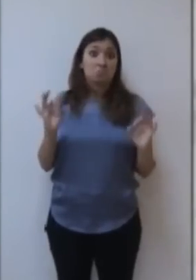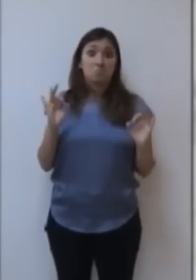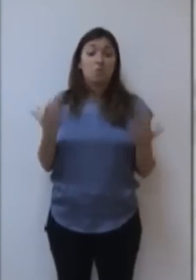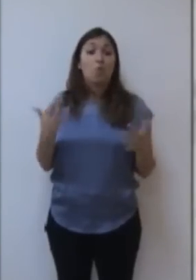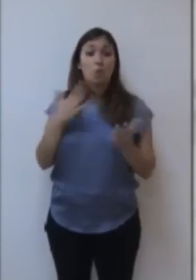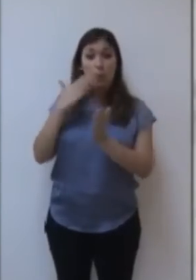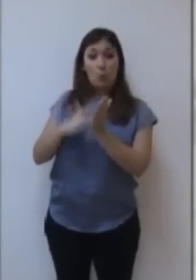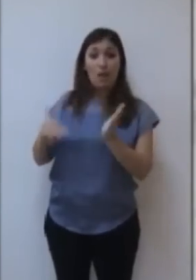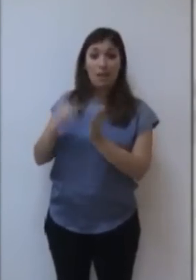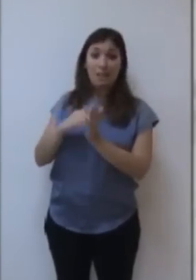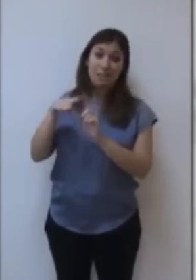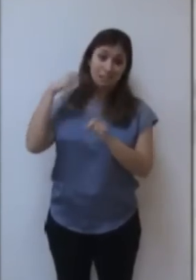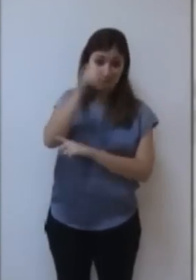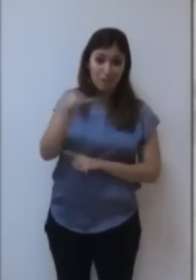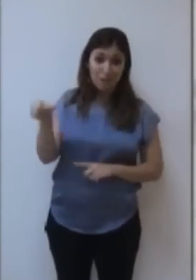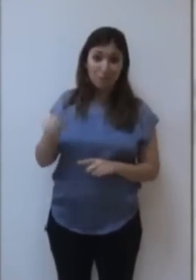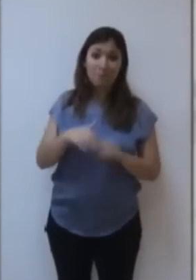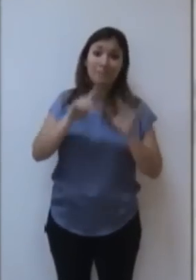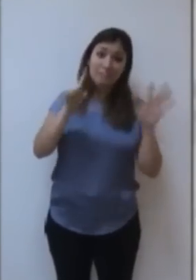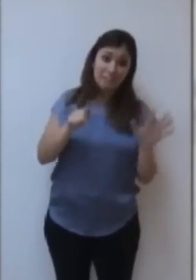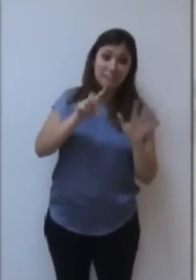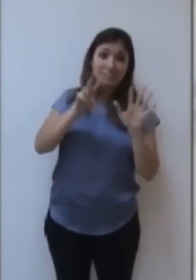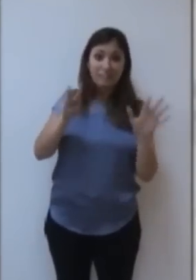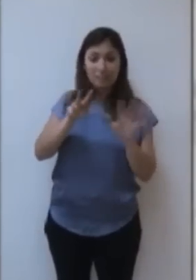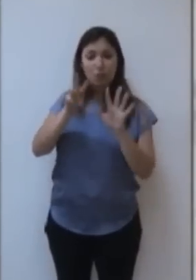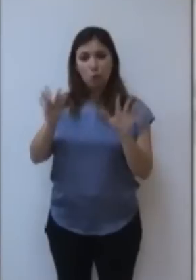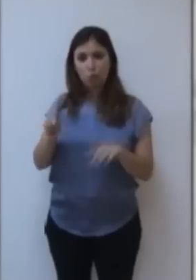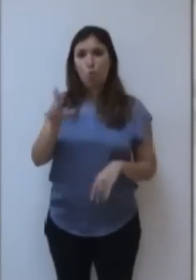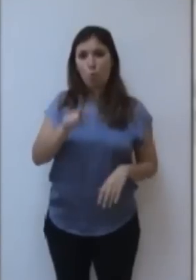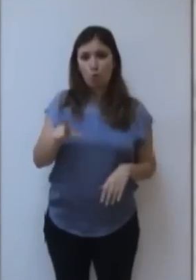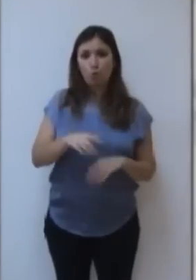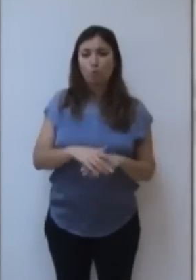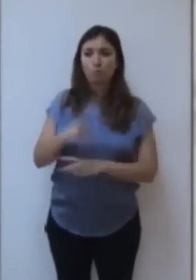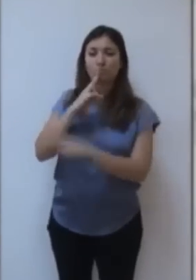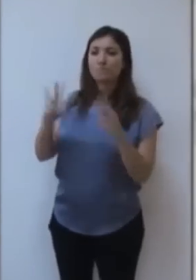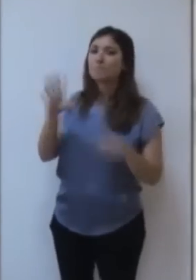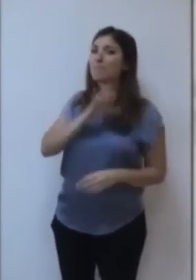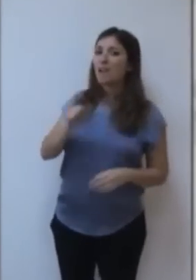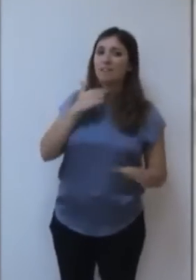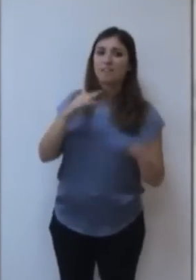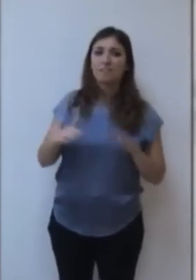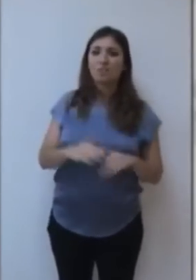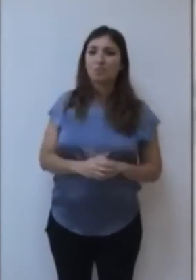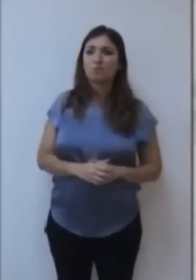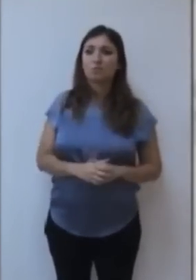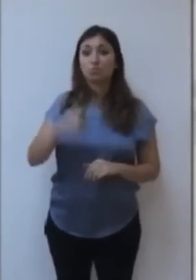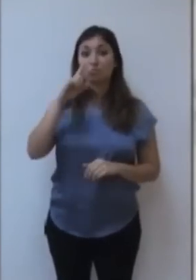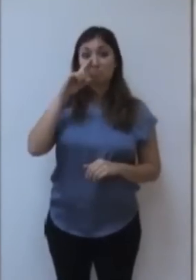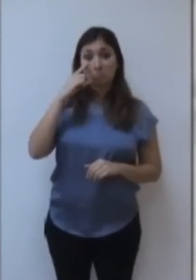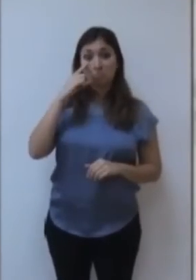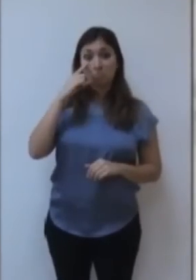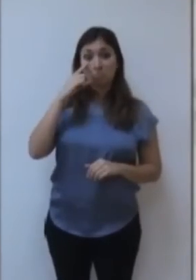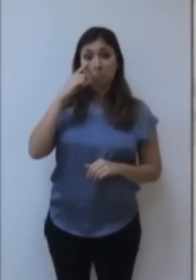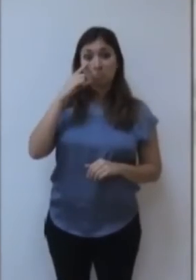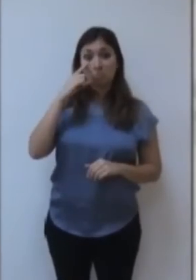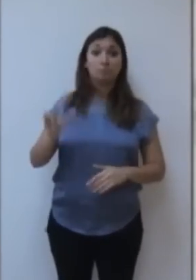en Valencia la próxima semana, 6, 7 y 8 de julio. Magnífico. Por ejemplo, ¿queréis comentar algo?